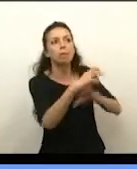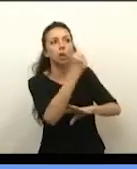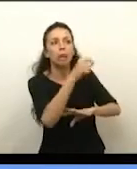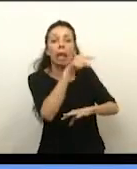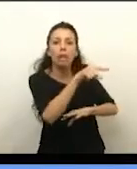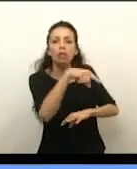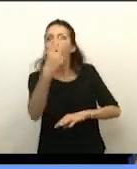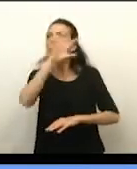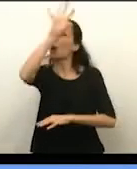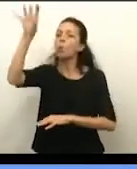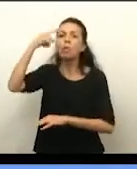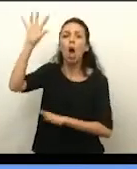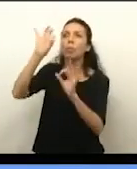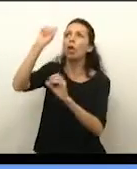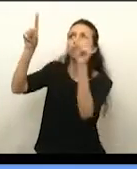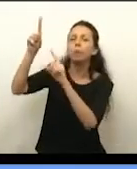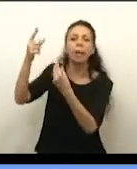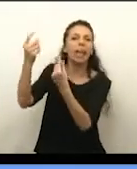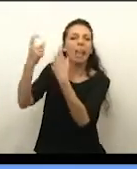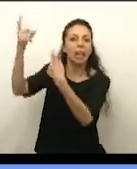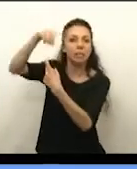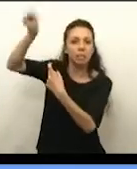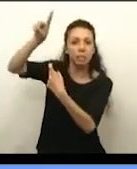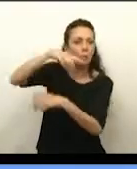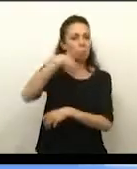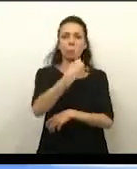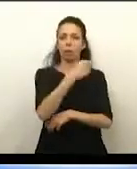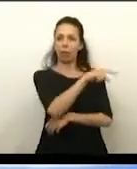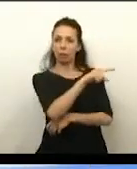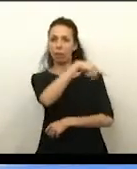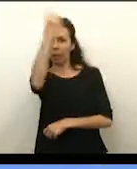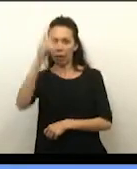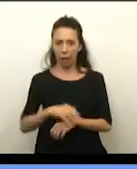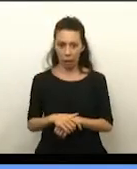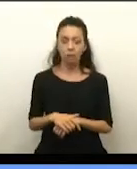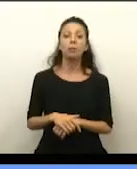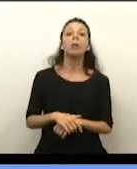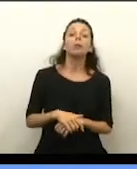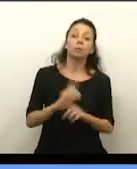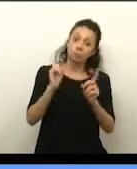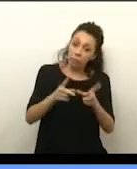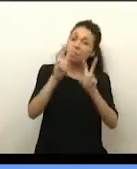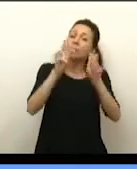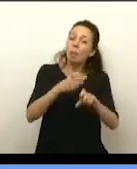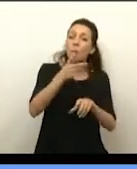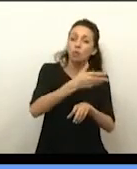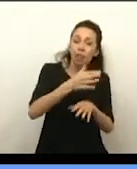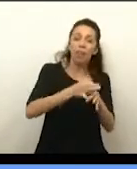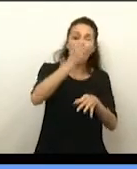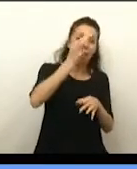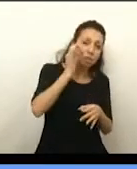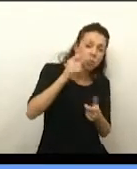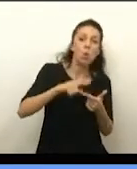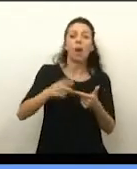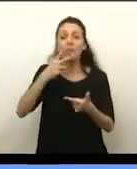piensan las provincias y también muestran como muchas veces como también nos pasó en el tema cañeros tabacaleros y demás no